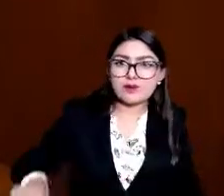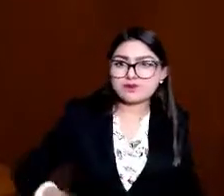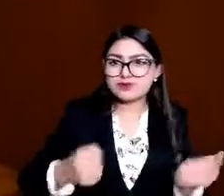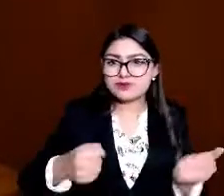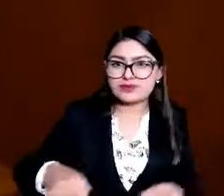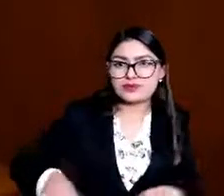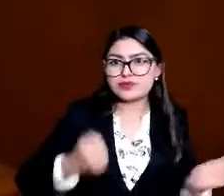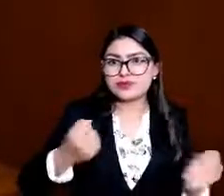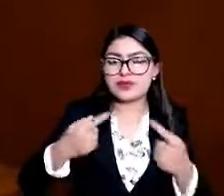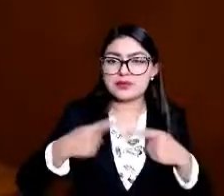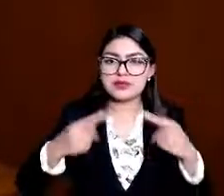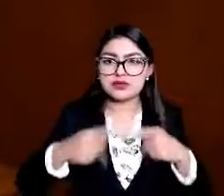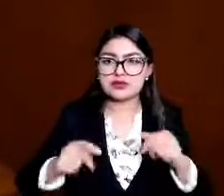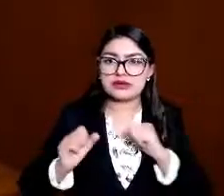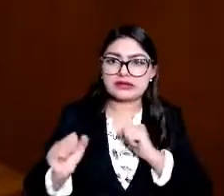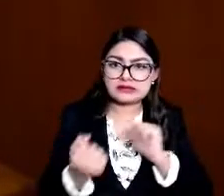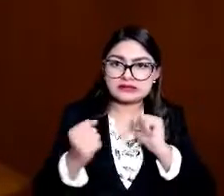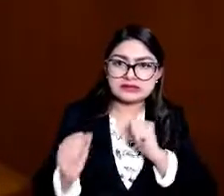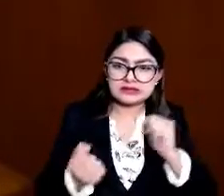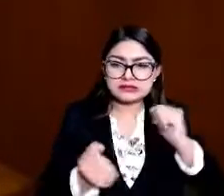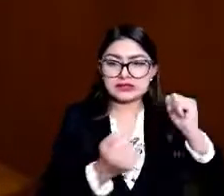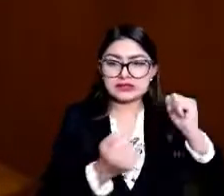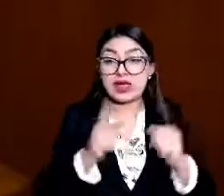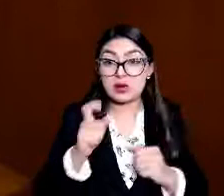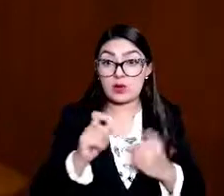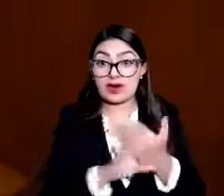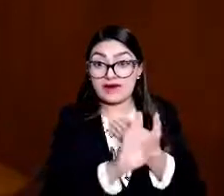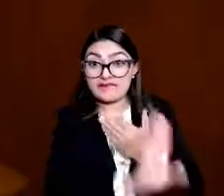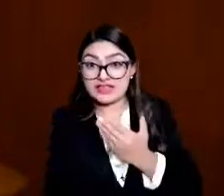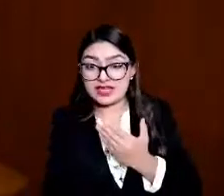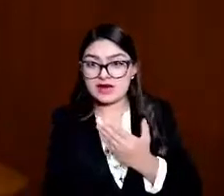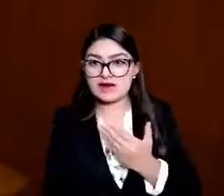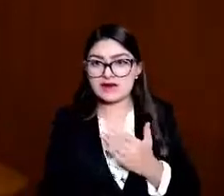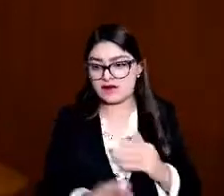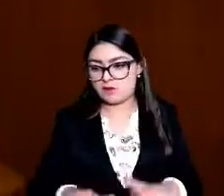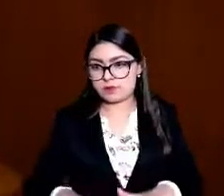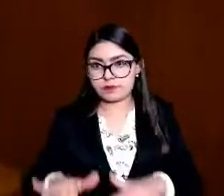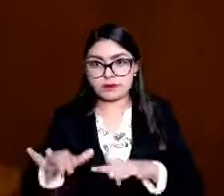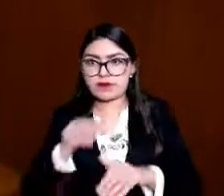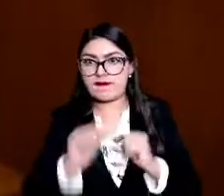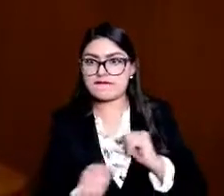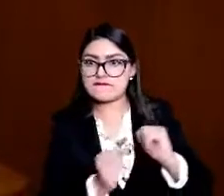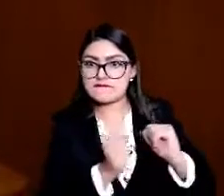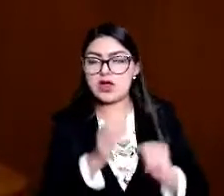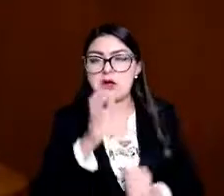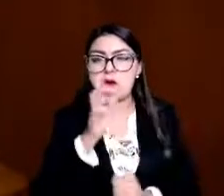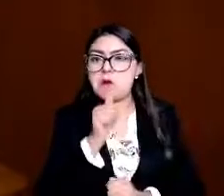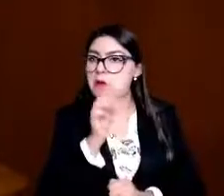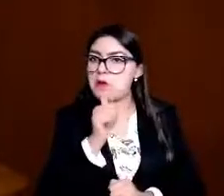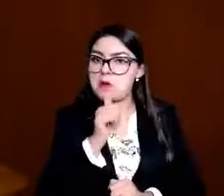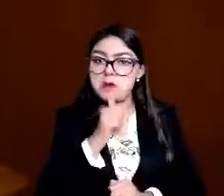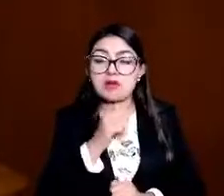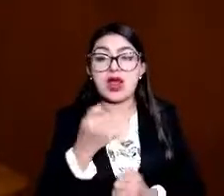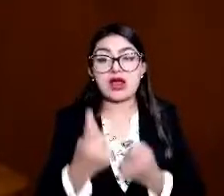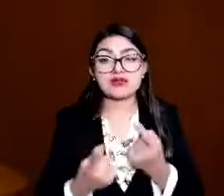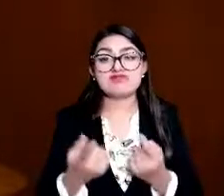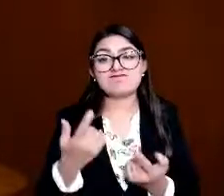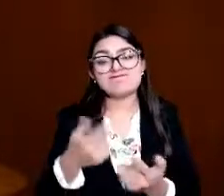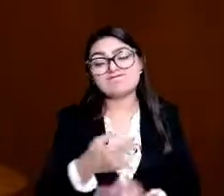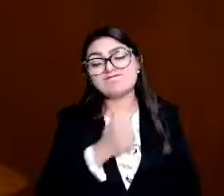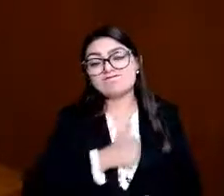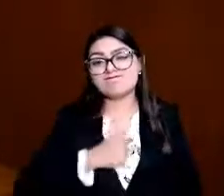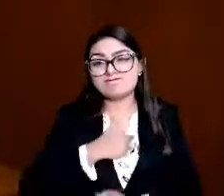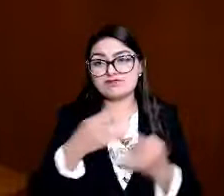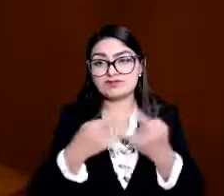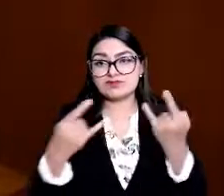y escobas, no pudieron evitar la inundación. Algunos de los tristes testimonios fueron: el agua se metió hasta el